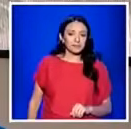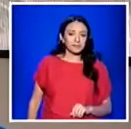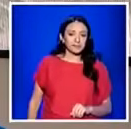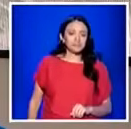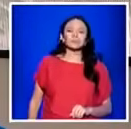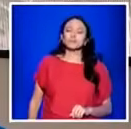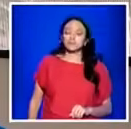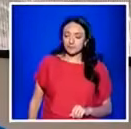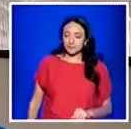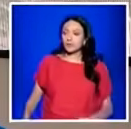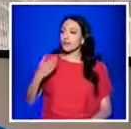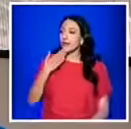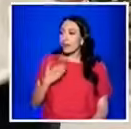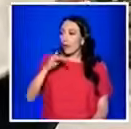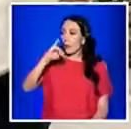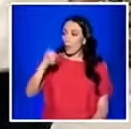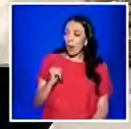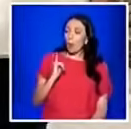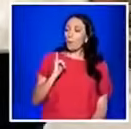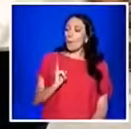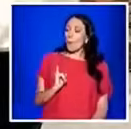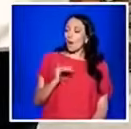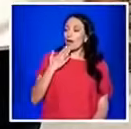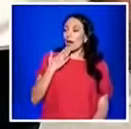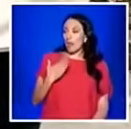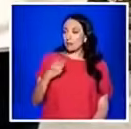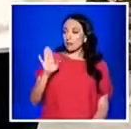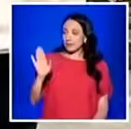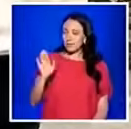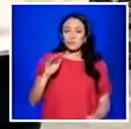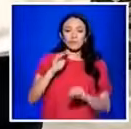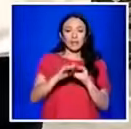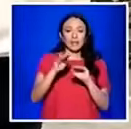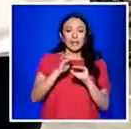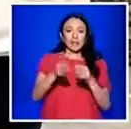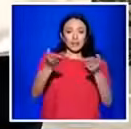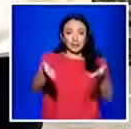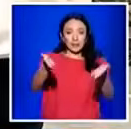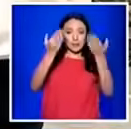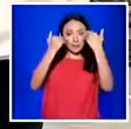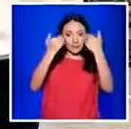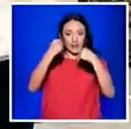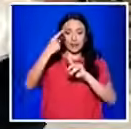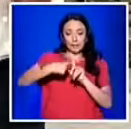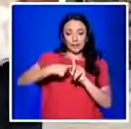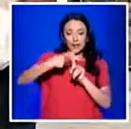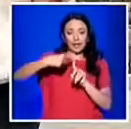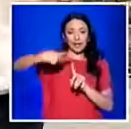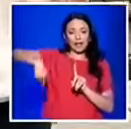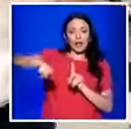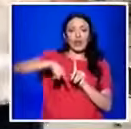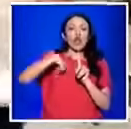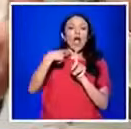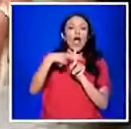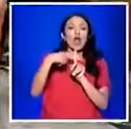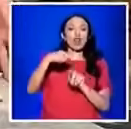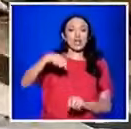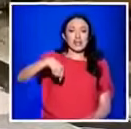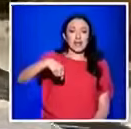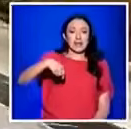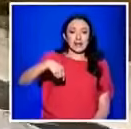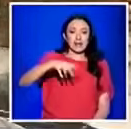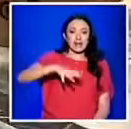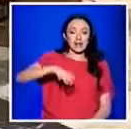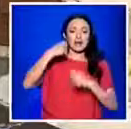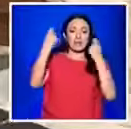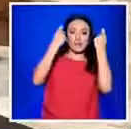Muy buenos días, Juan Carlos. Estamos aquí para hacerles la cordial invitación que vengan al mercado La Carolina a hacer el gasto para el Día del Padre, para que festejen en